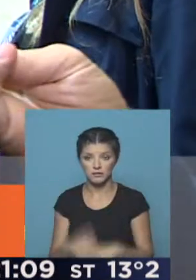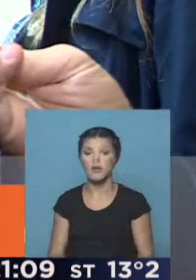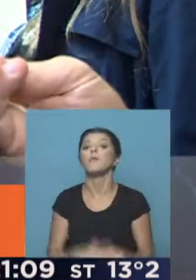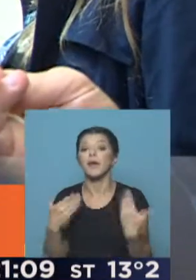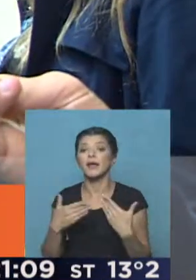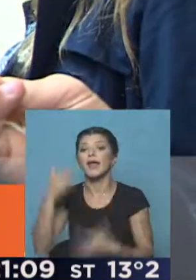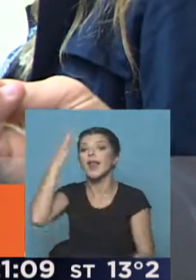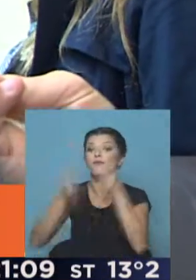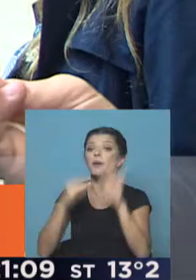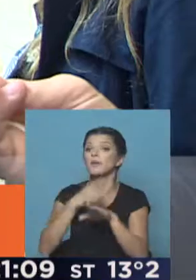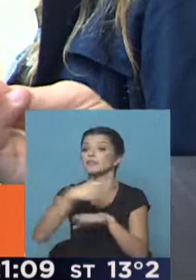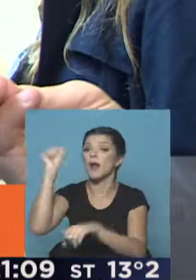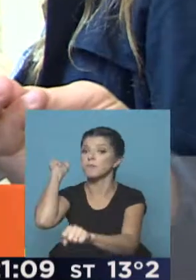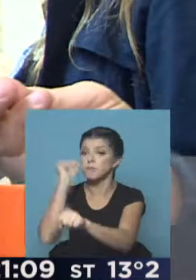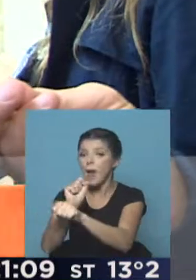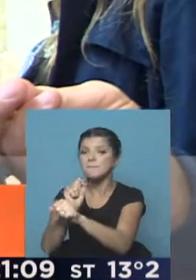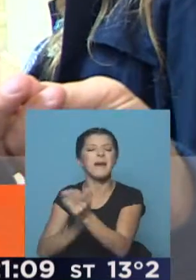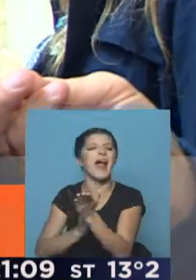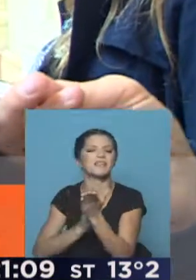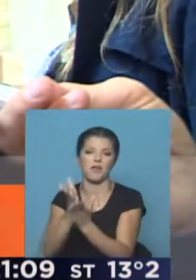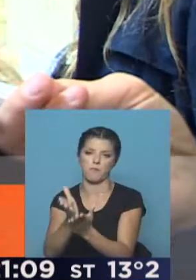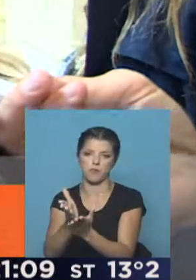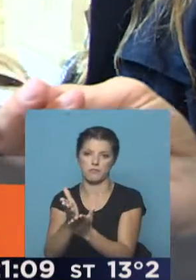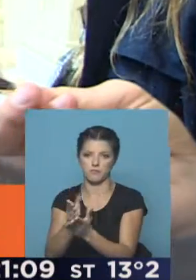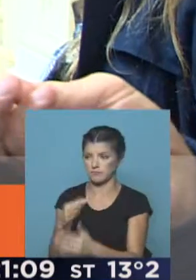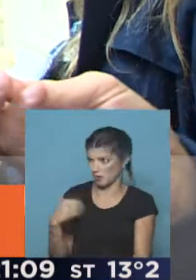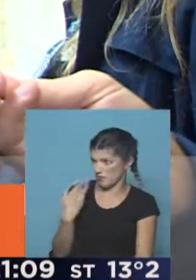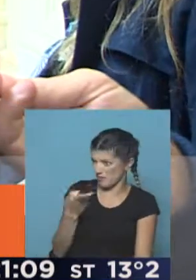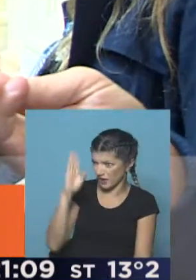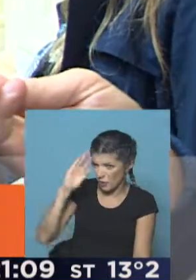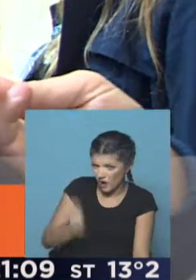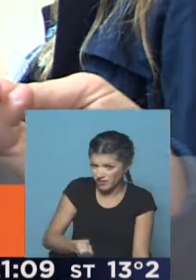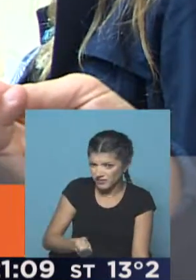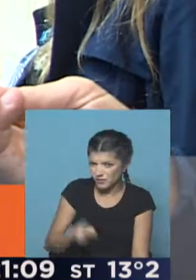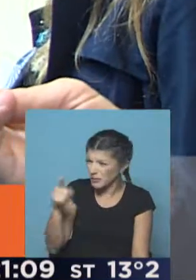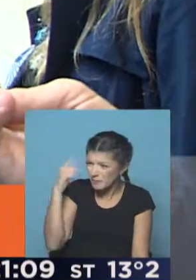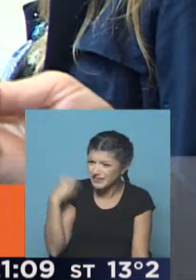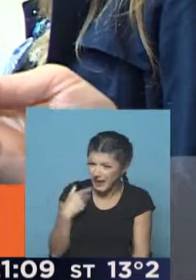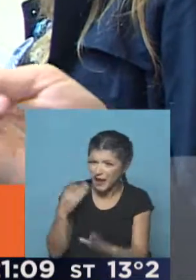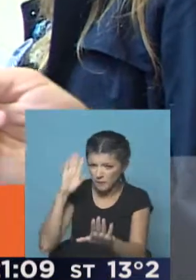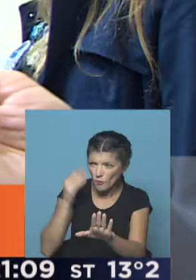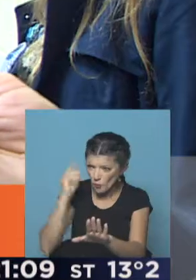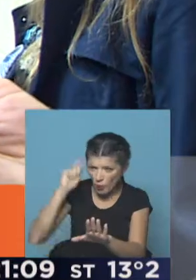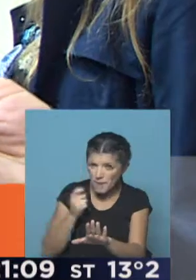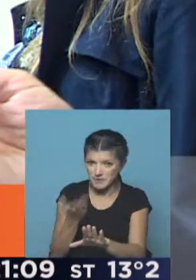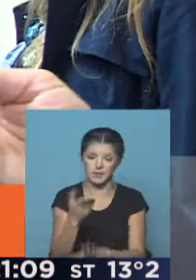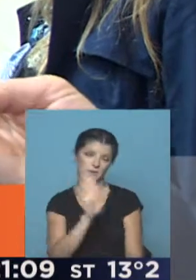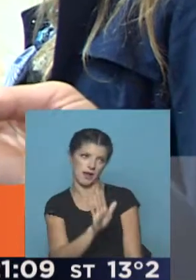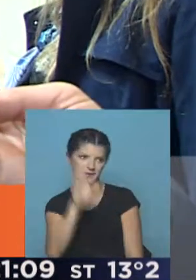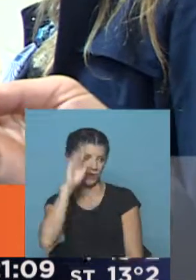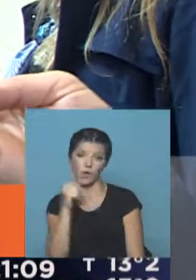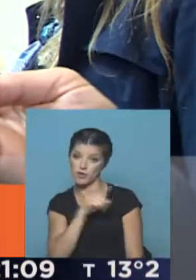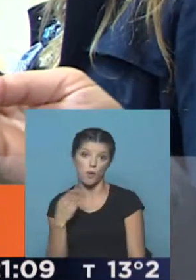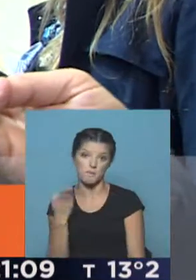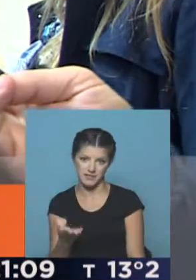justicia lo detenga para siempre. Pero lo tiene que pedir el juez eso. ¿Usted cree que el juez va a pedir el desafuero? Mire, si el juez no lo pide, la gente